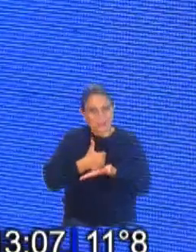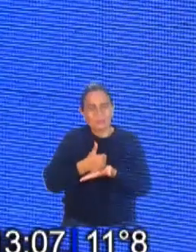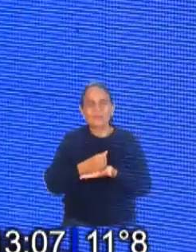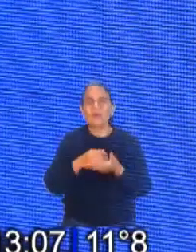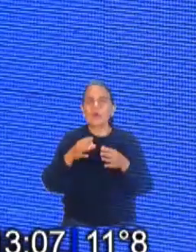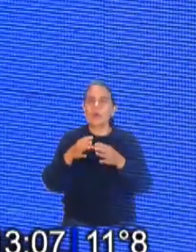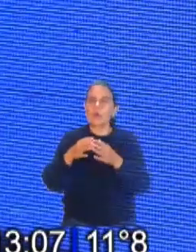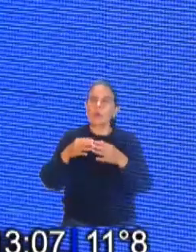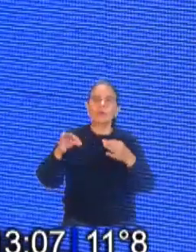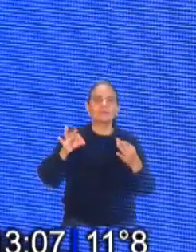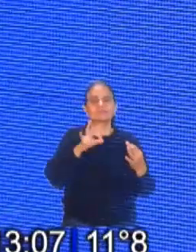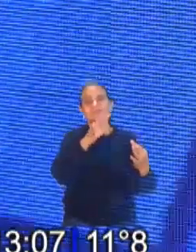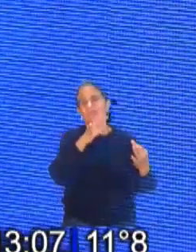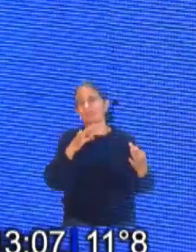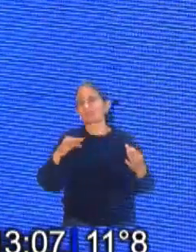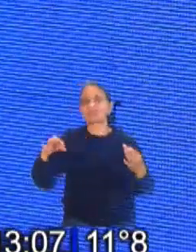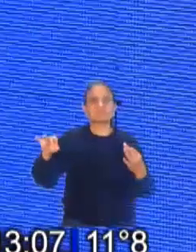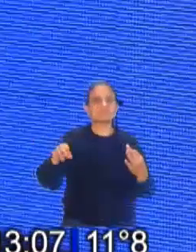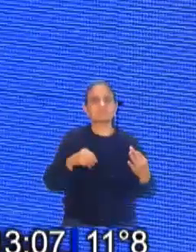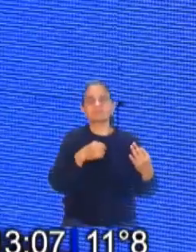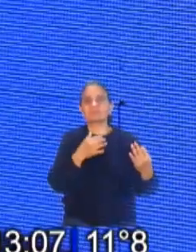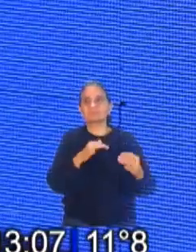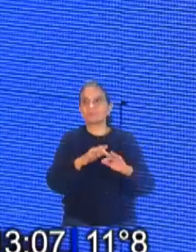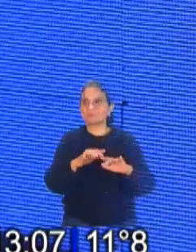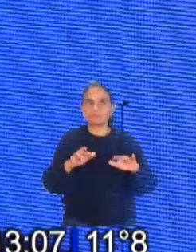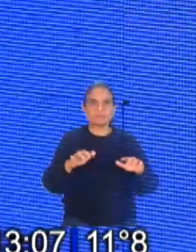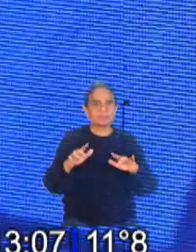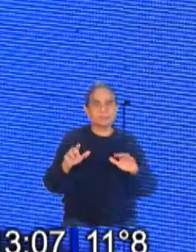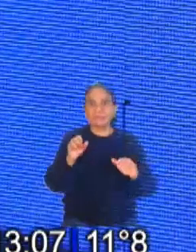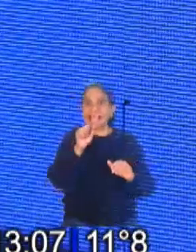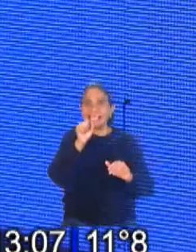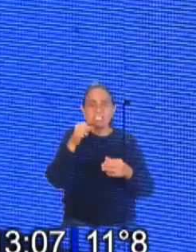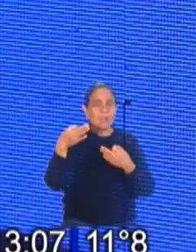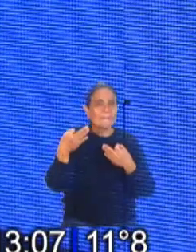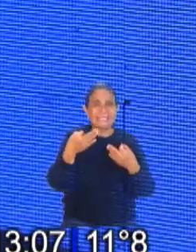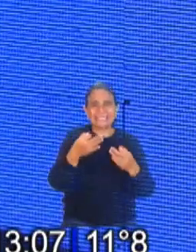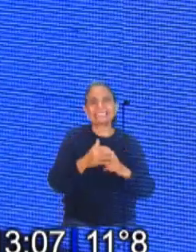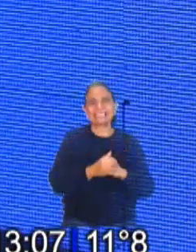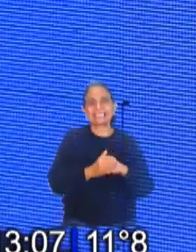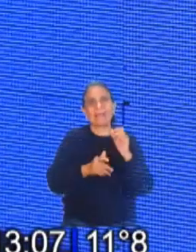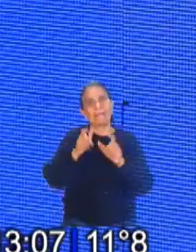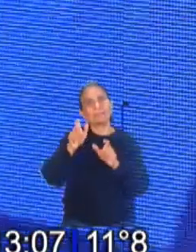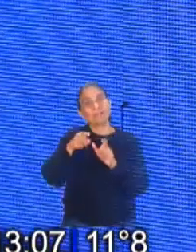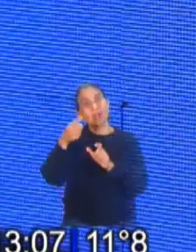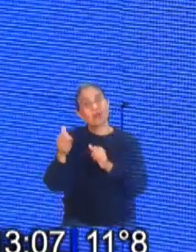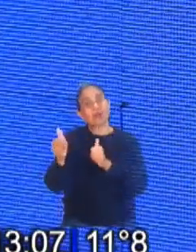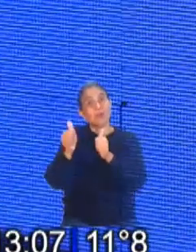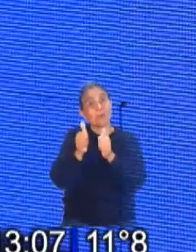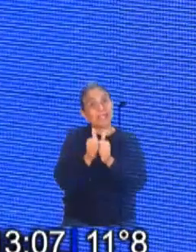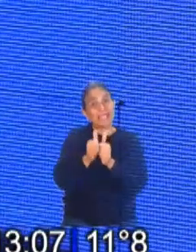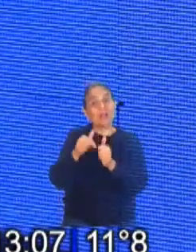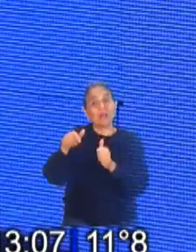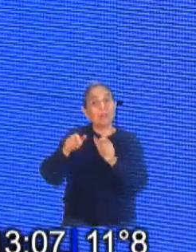La verdad que fue un show imperdible, y lo más lindo, ¿sabe qué? Que los artistas, los músicos que lo acompañaron son